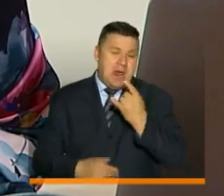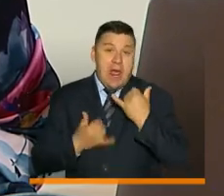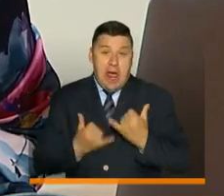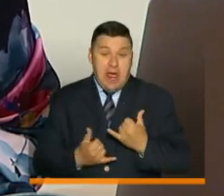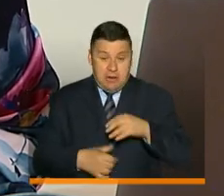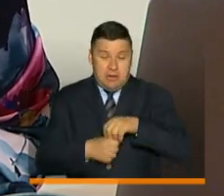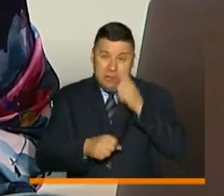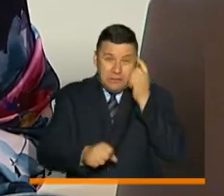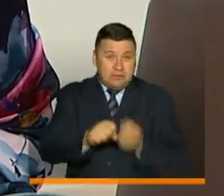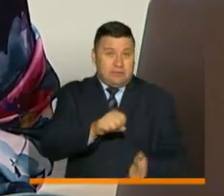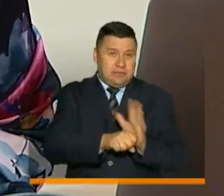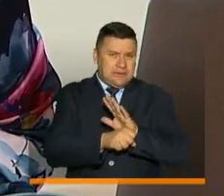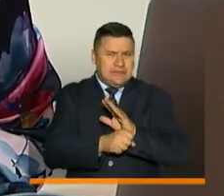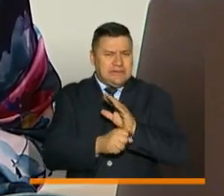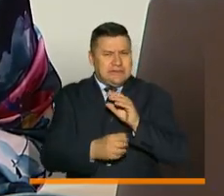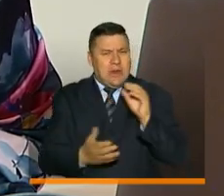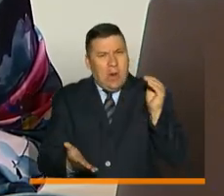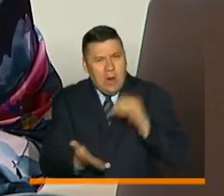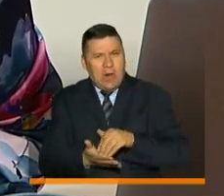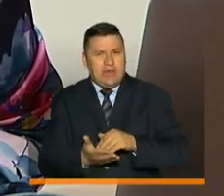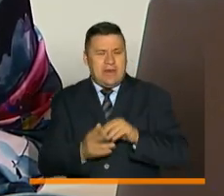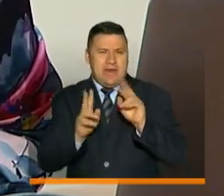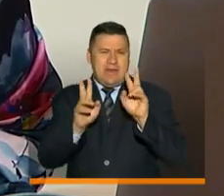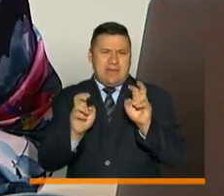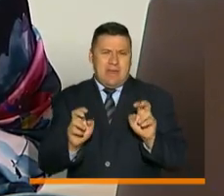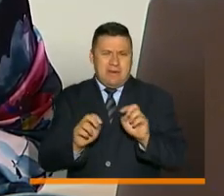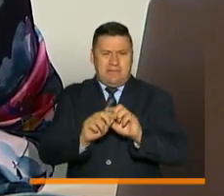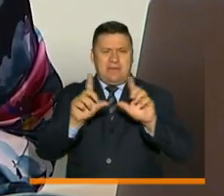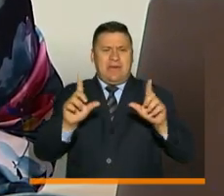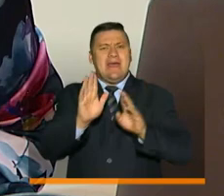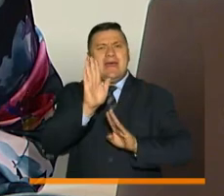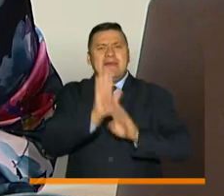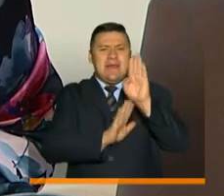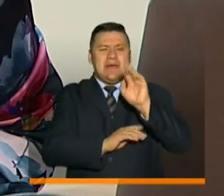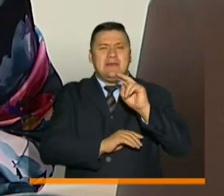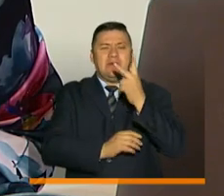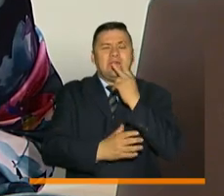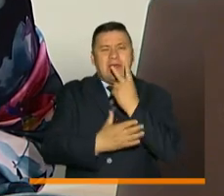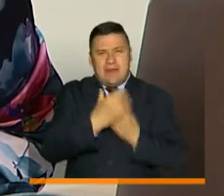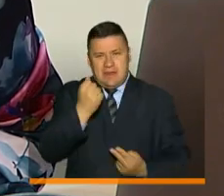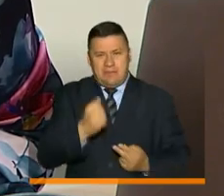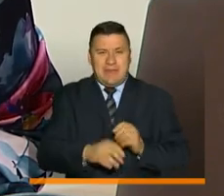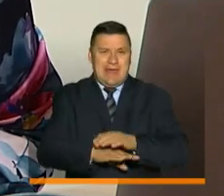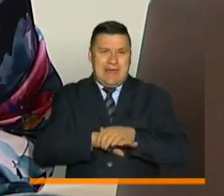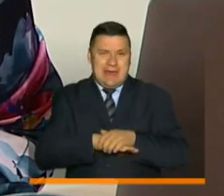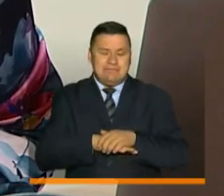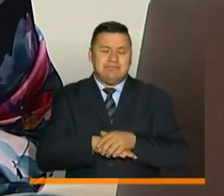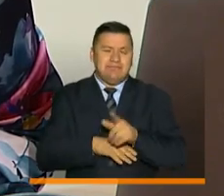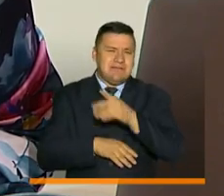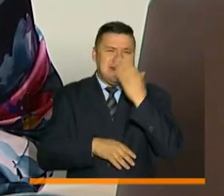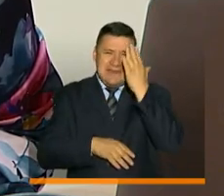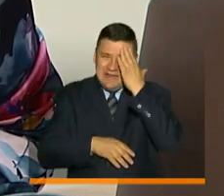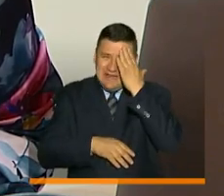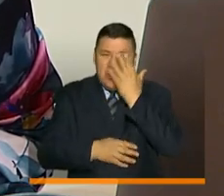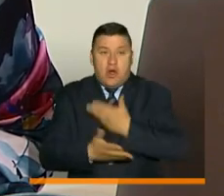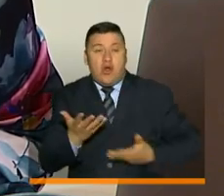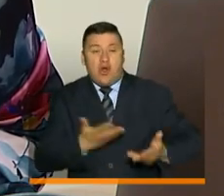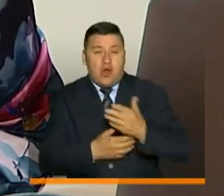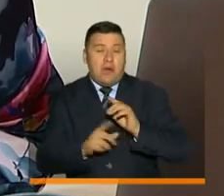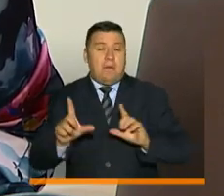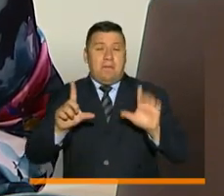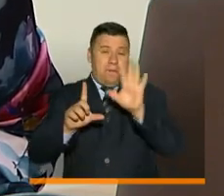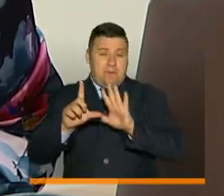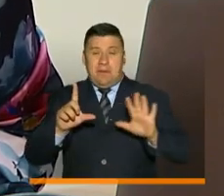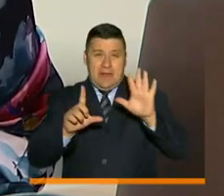esta época de pandemia reforzar los contenidos para el desarrollo de una segunda lengua, en este caso el inglés. Ustedes saben que compartimos Video